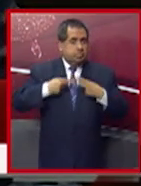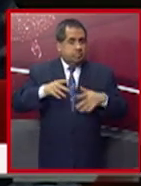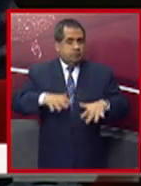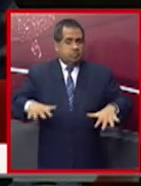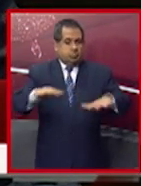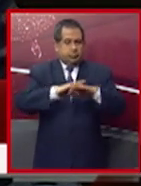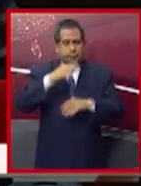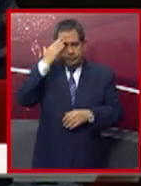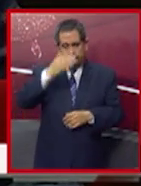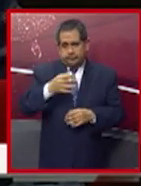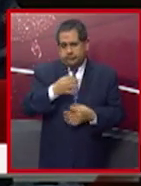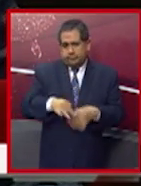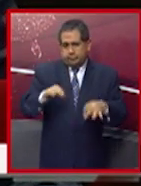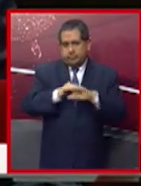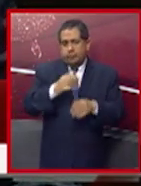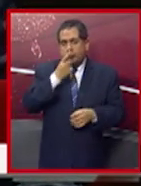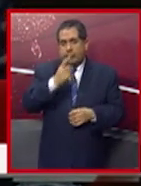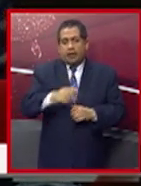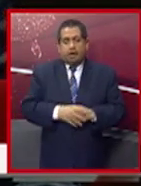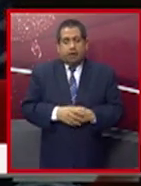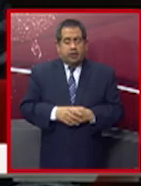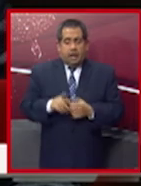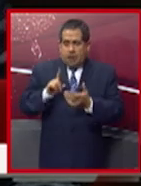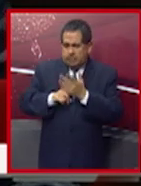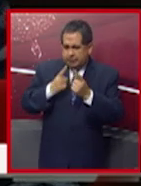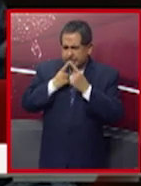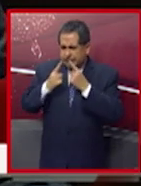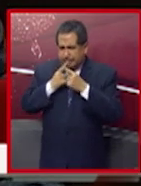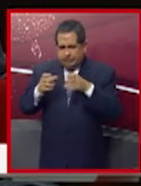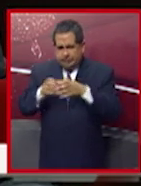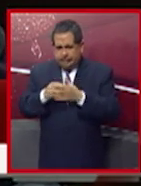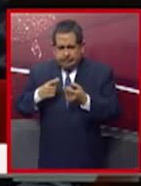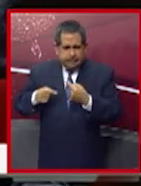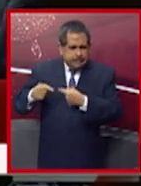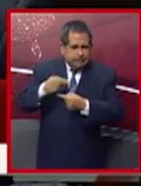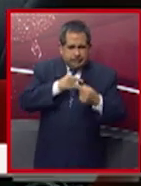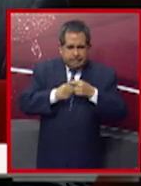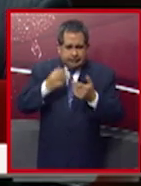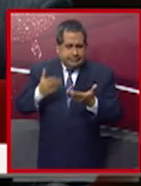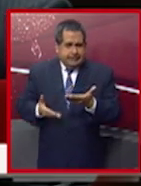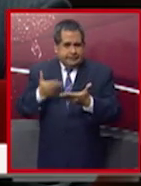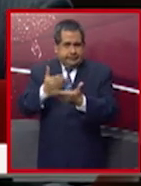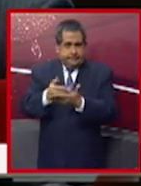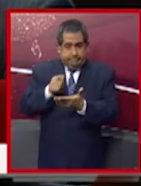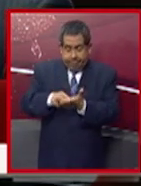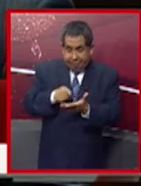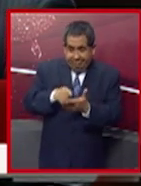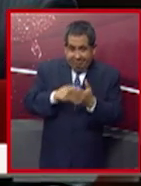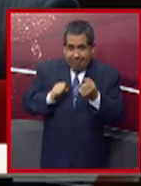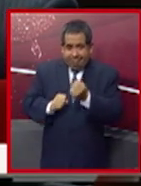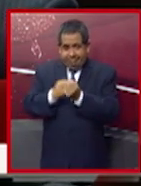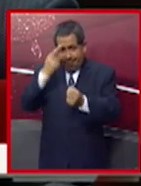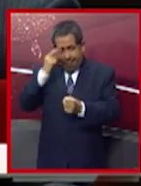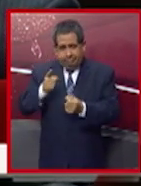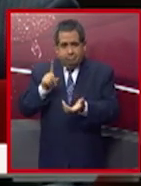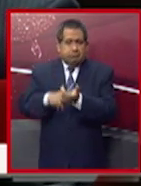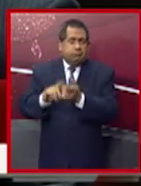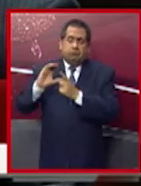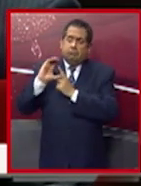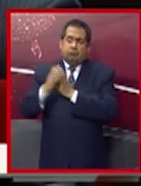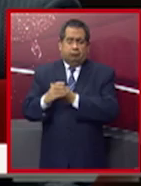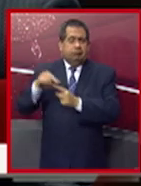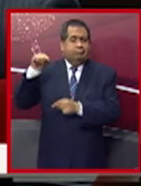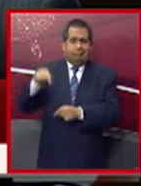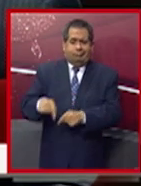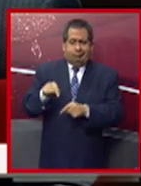es importante decirlo que donde se discute, se plantea y tiene que darse sustento es dentro de las